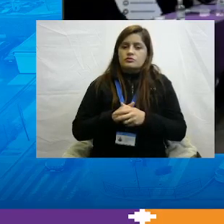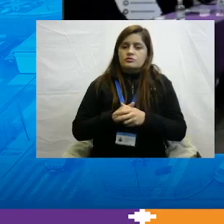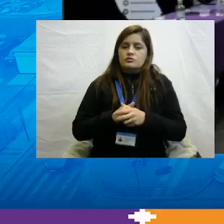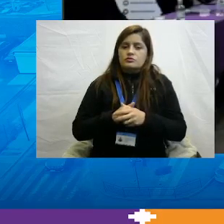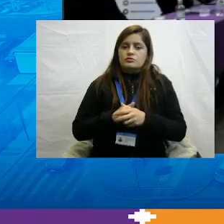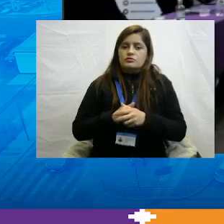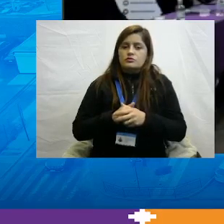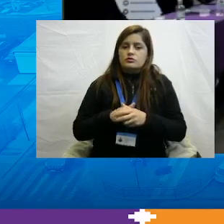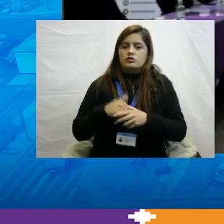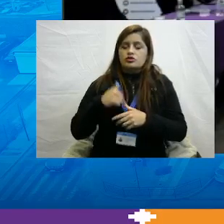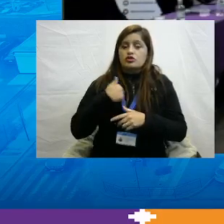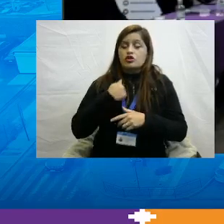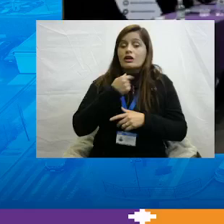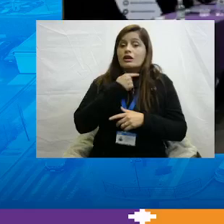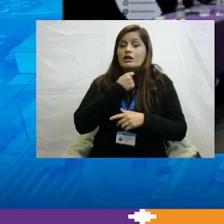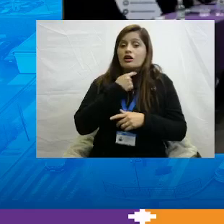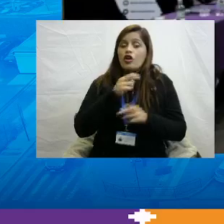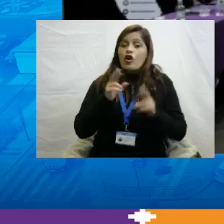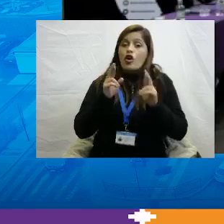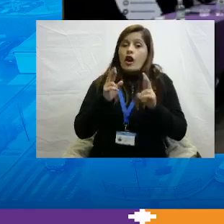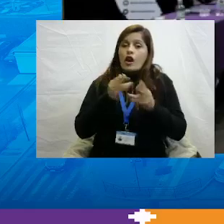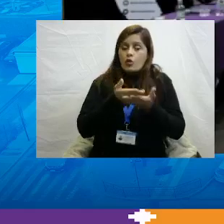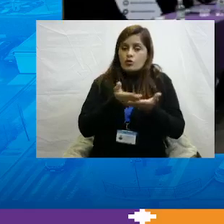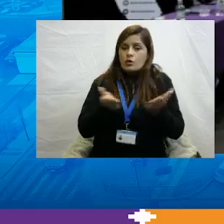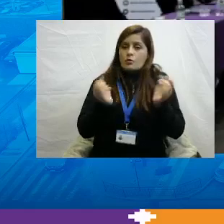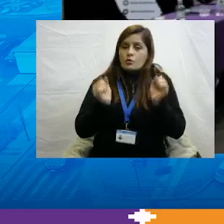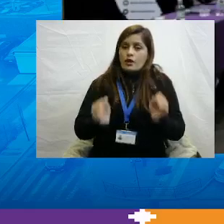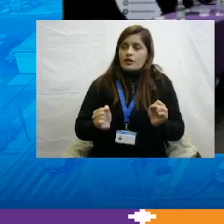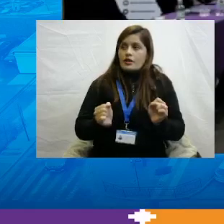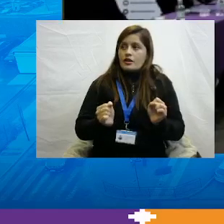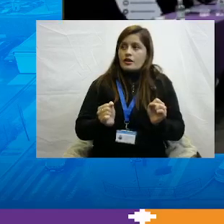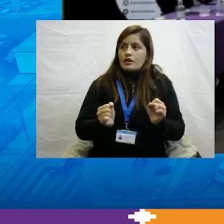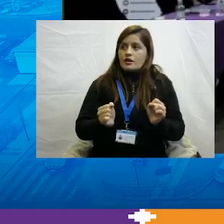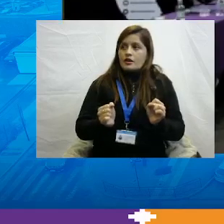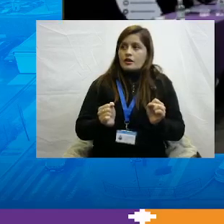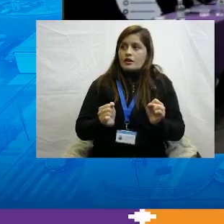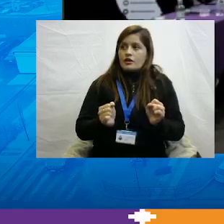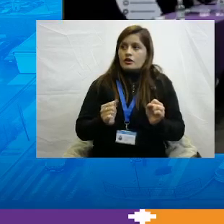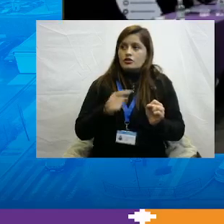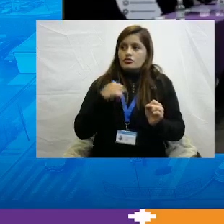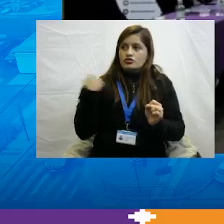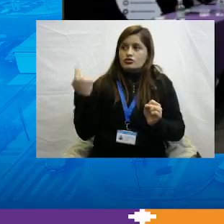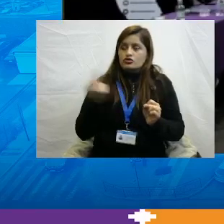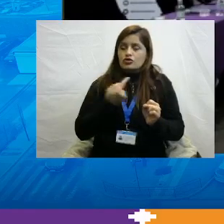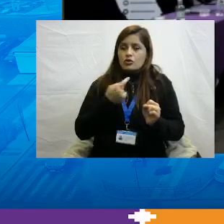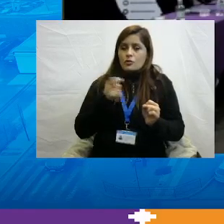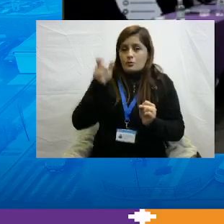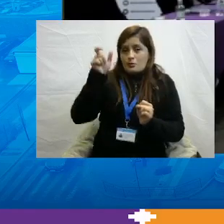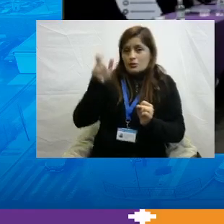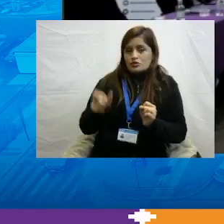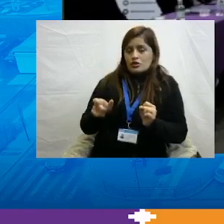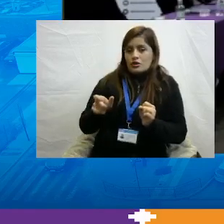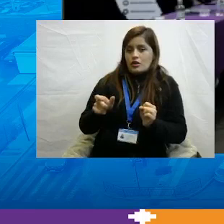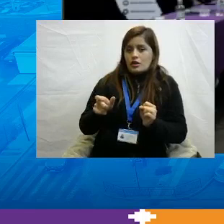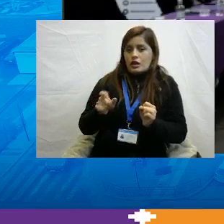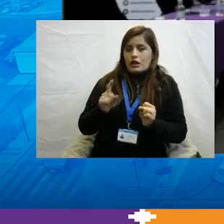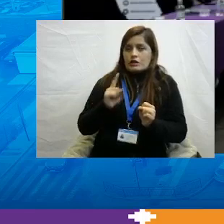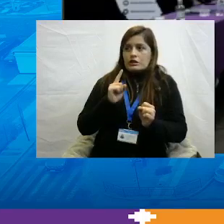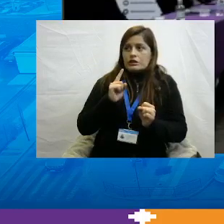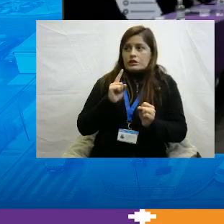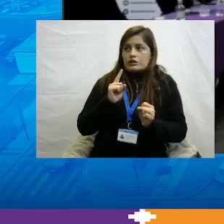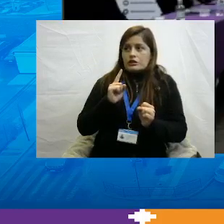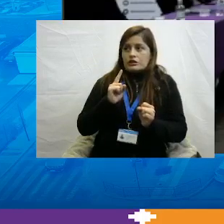Yo espero que tengan una acogida ustedes. Estamos hablando de una persona que viene del